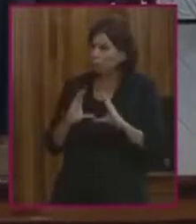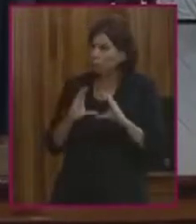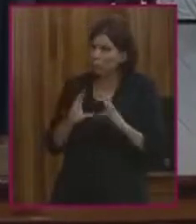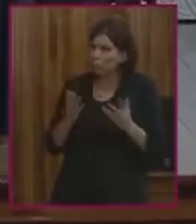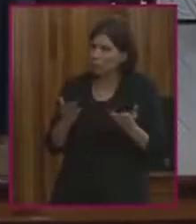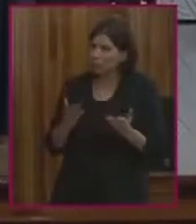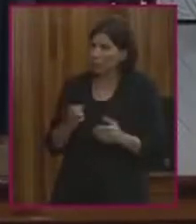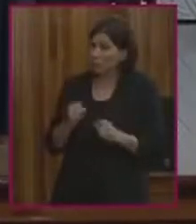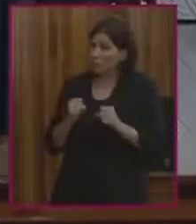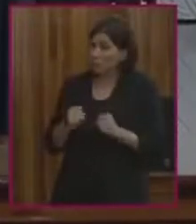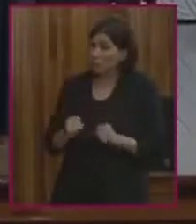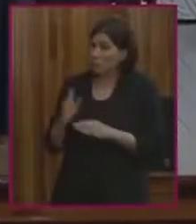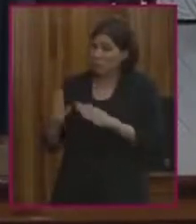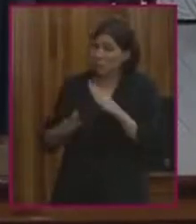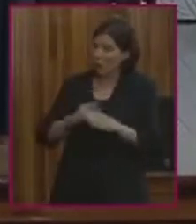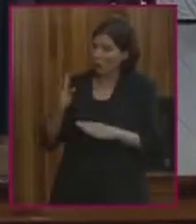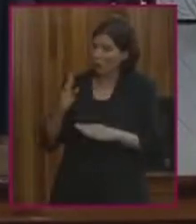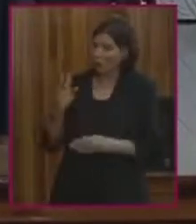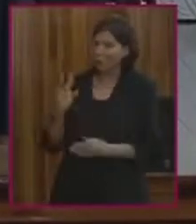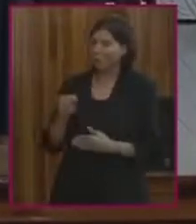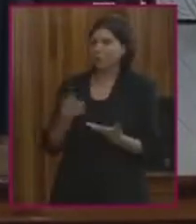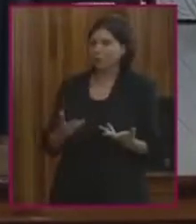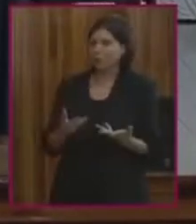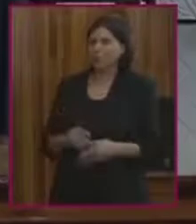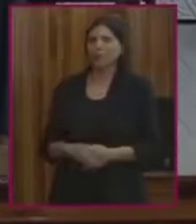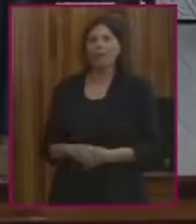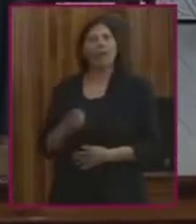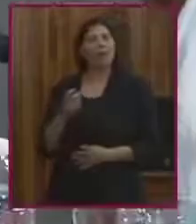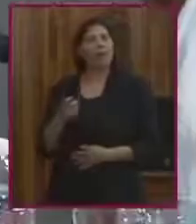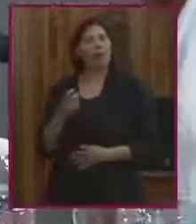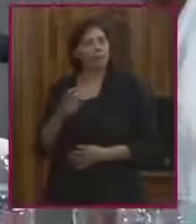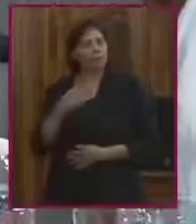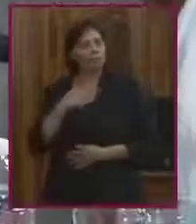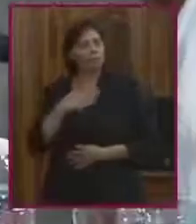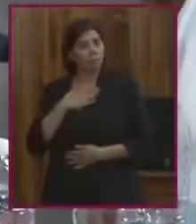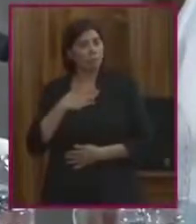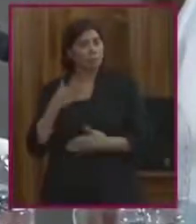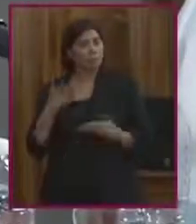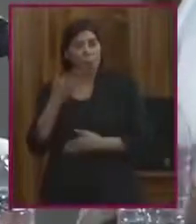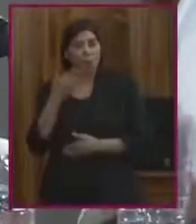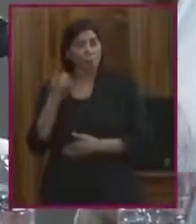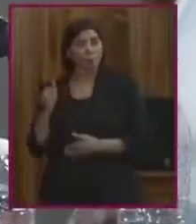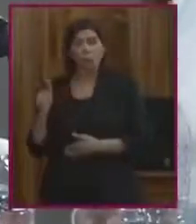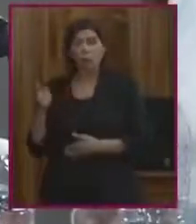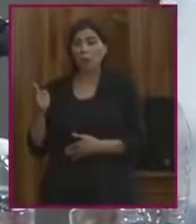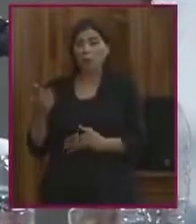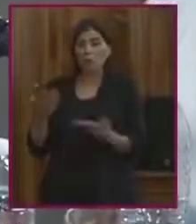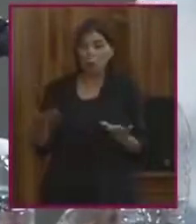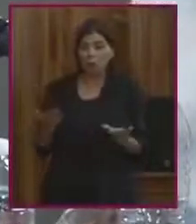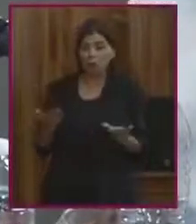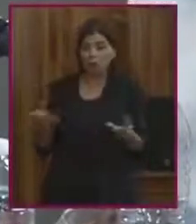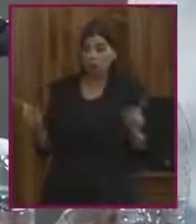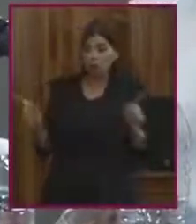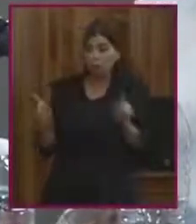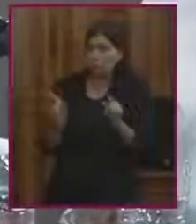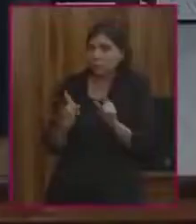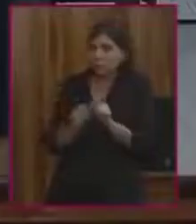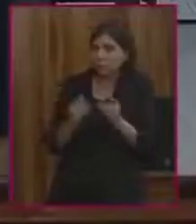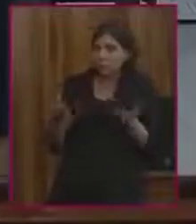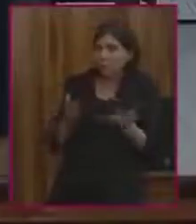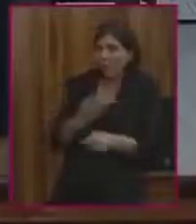no aseguramos éxito. Bueno, pues es cuanto de mi parte. No sé si haya algo que concluir,